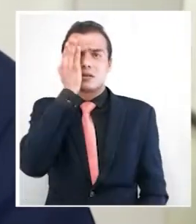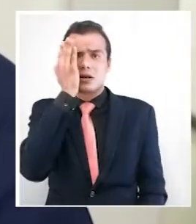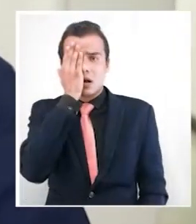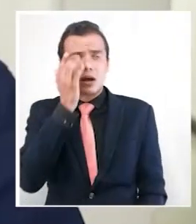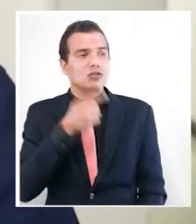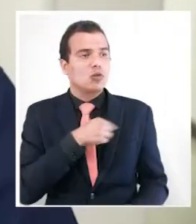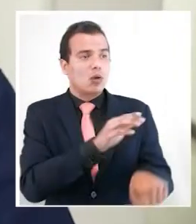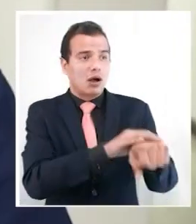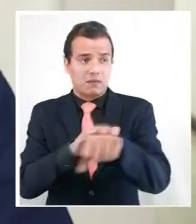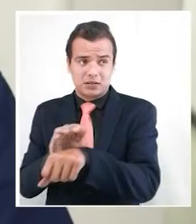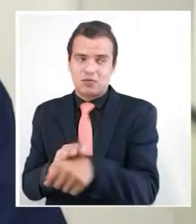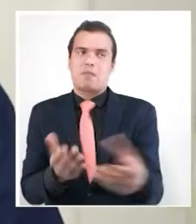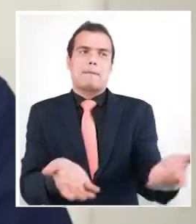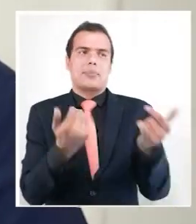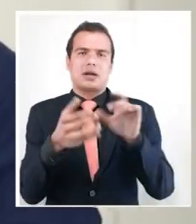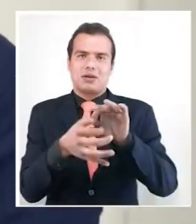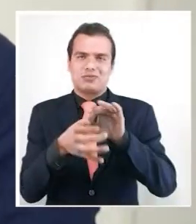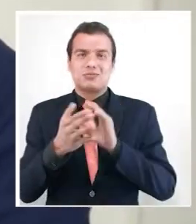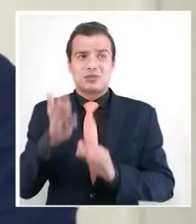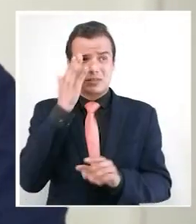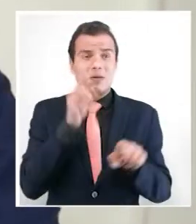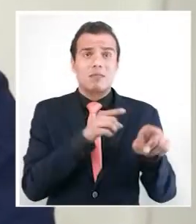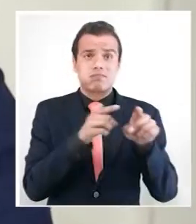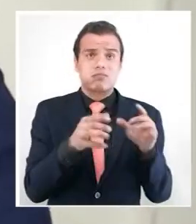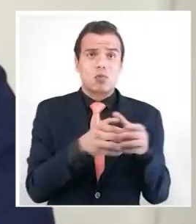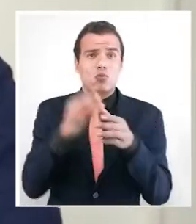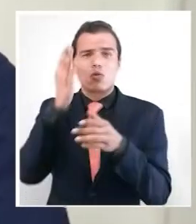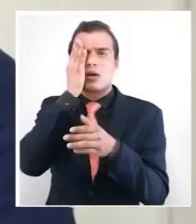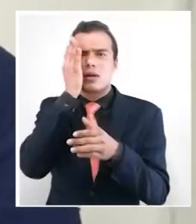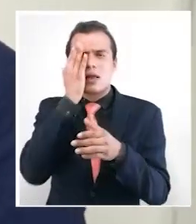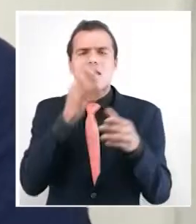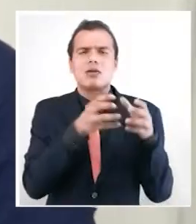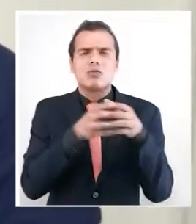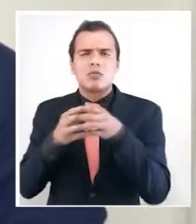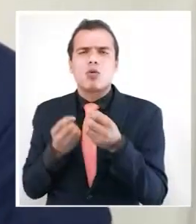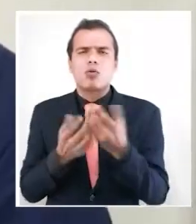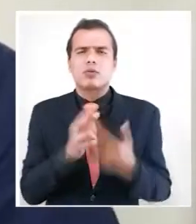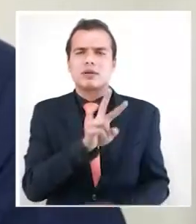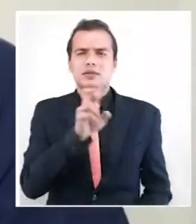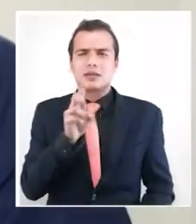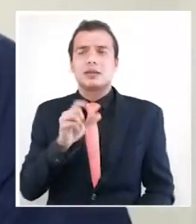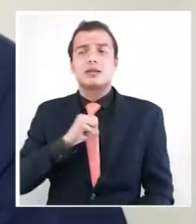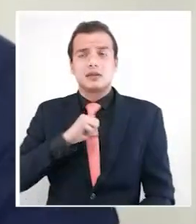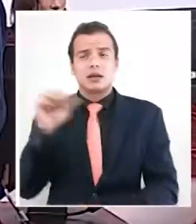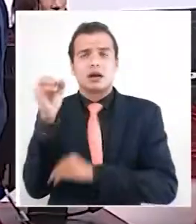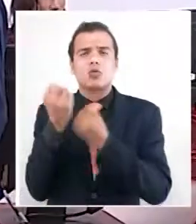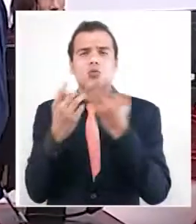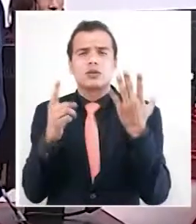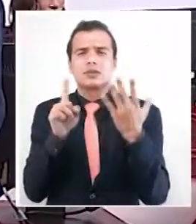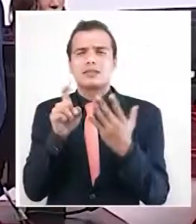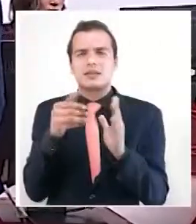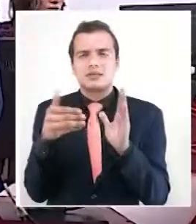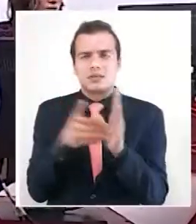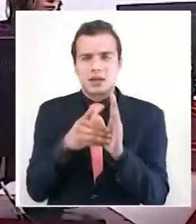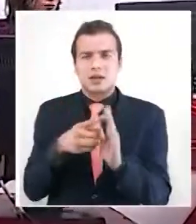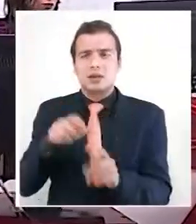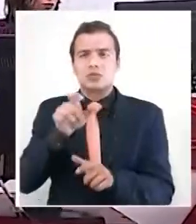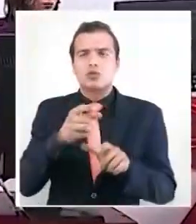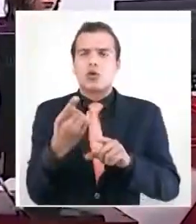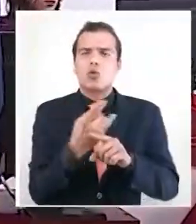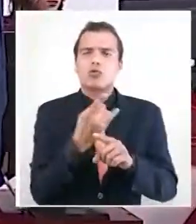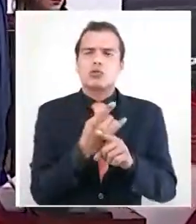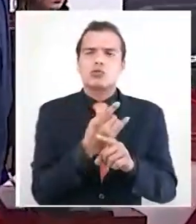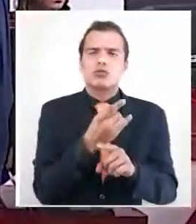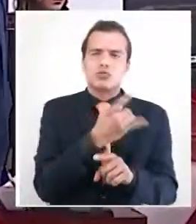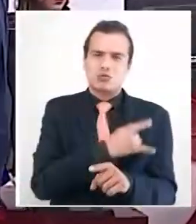estas personas, que además les tengo los datos, vea, tienen 27 empresas informales, tienen 6.000 carros en la ciudad, transportan 330